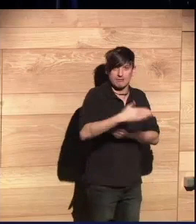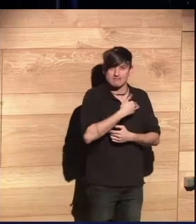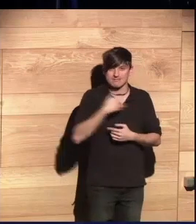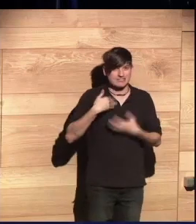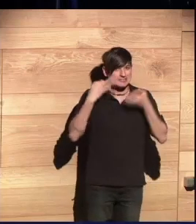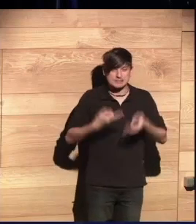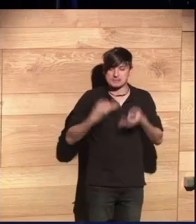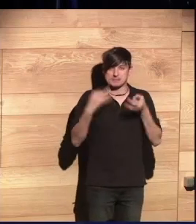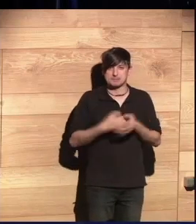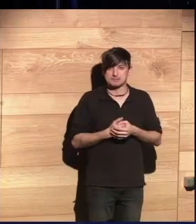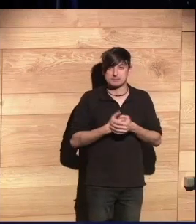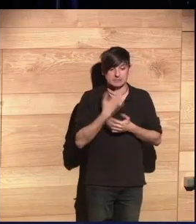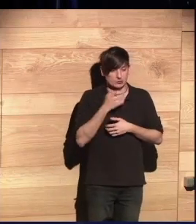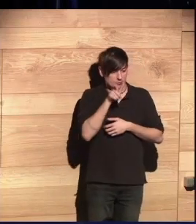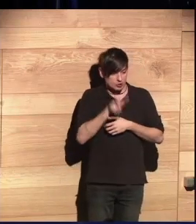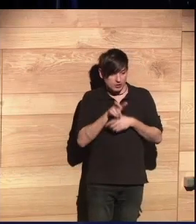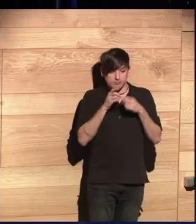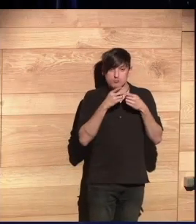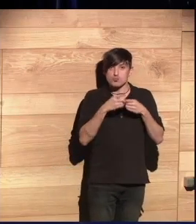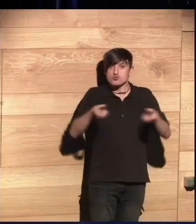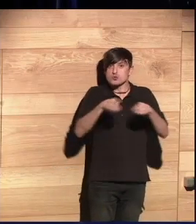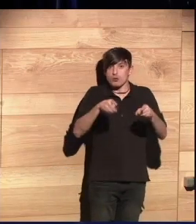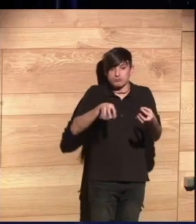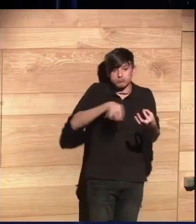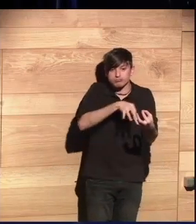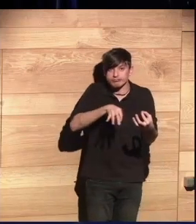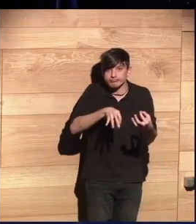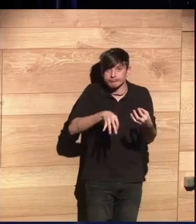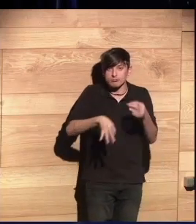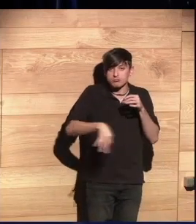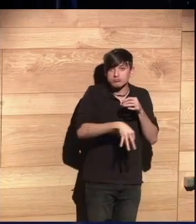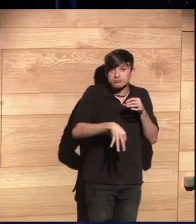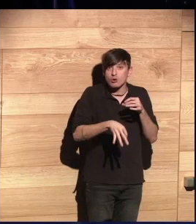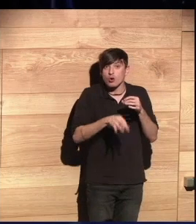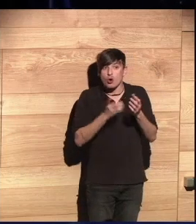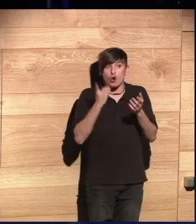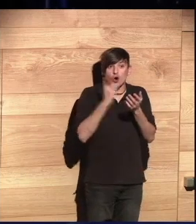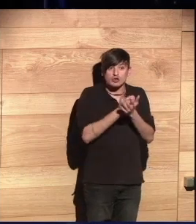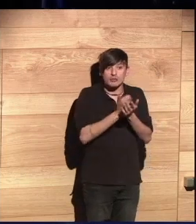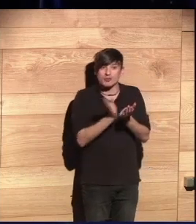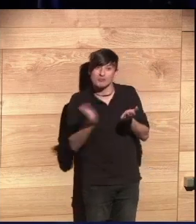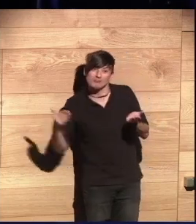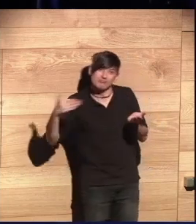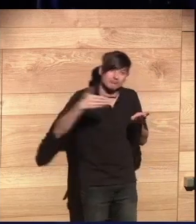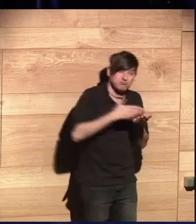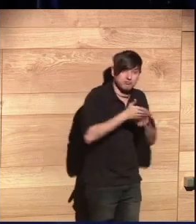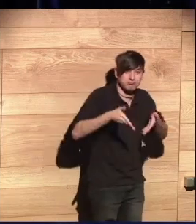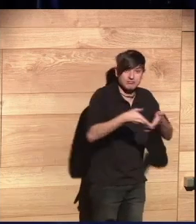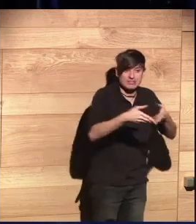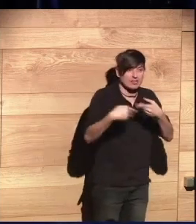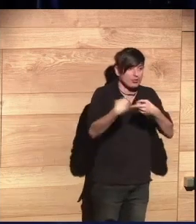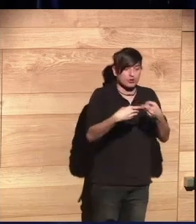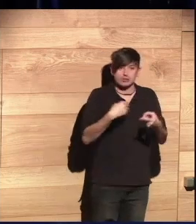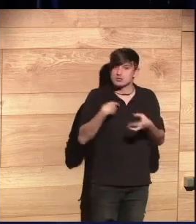Entonces, si un intérprete vuelve al camino andado de una tradición, porque esto se ha tocado así